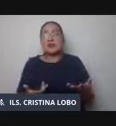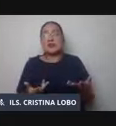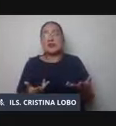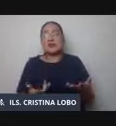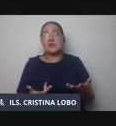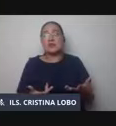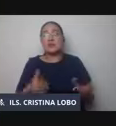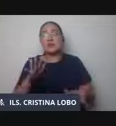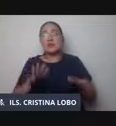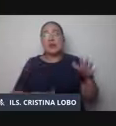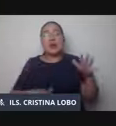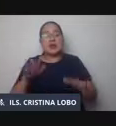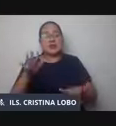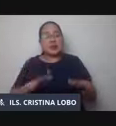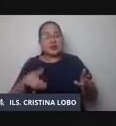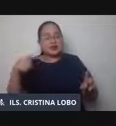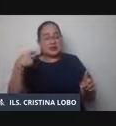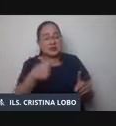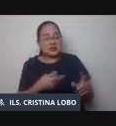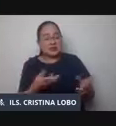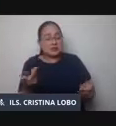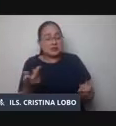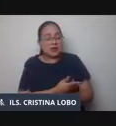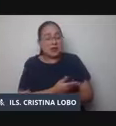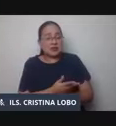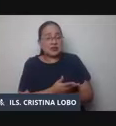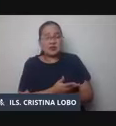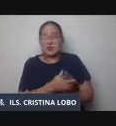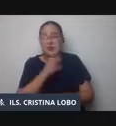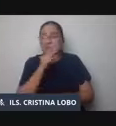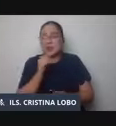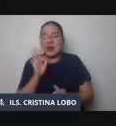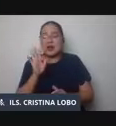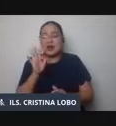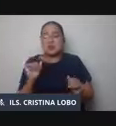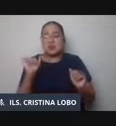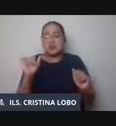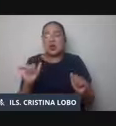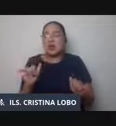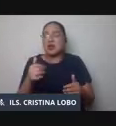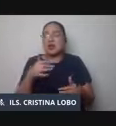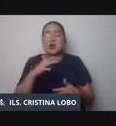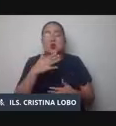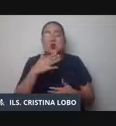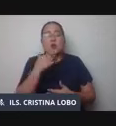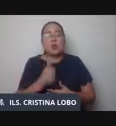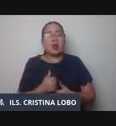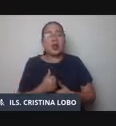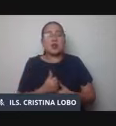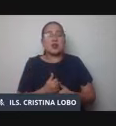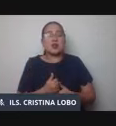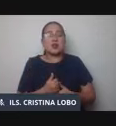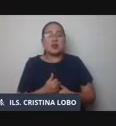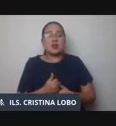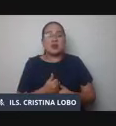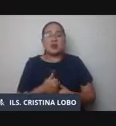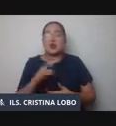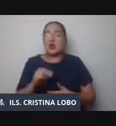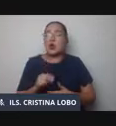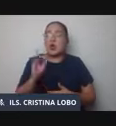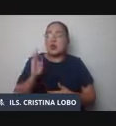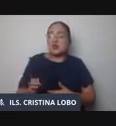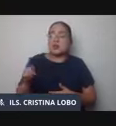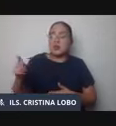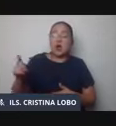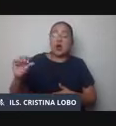suele caer en que hay una inmunidad, hagan de cuenta, como un repelente a los halagos y a las